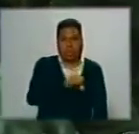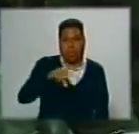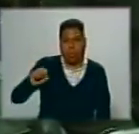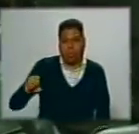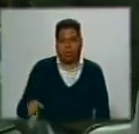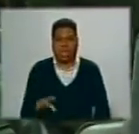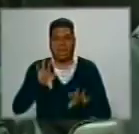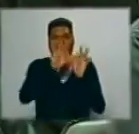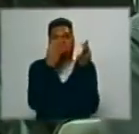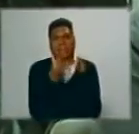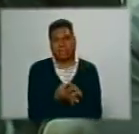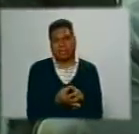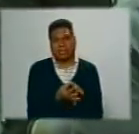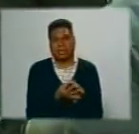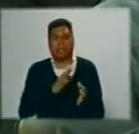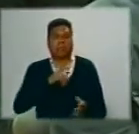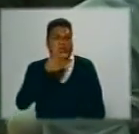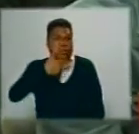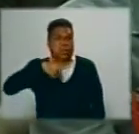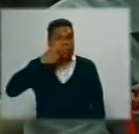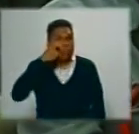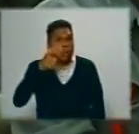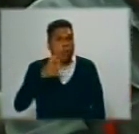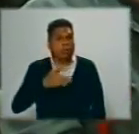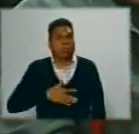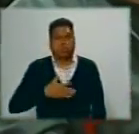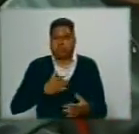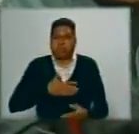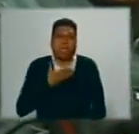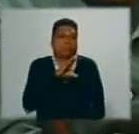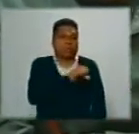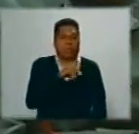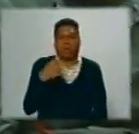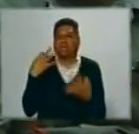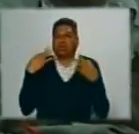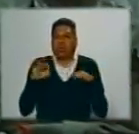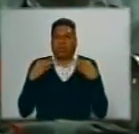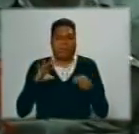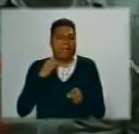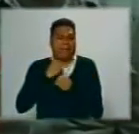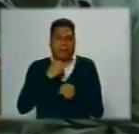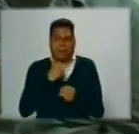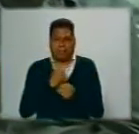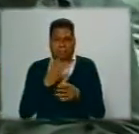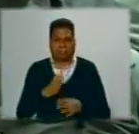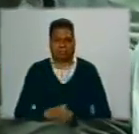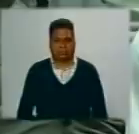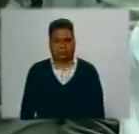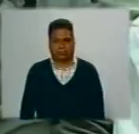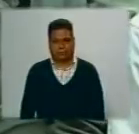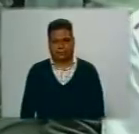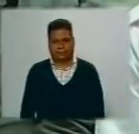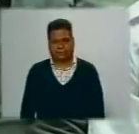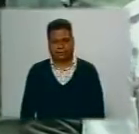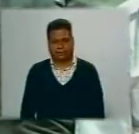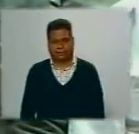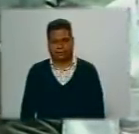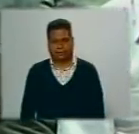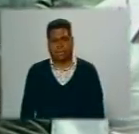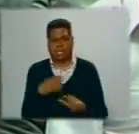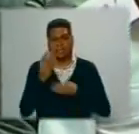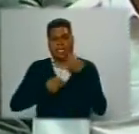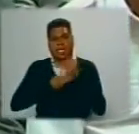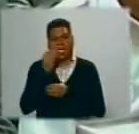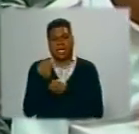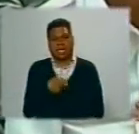de la familia, de nuestro pueblo a los bienes y servicios. Ese sistema entonces está conformado